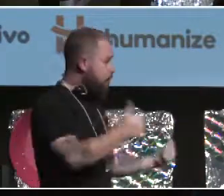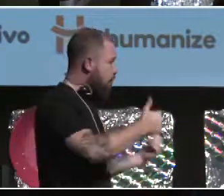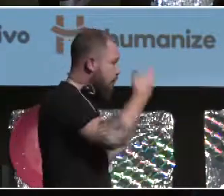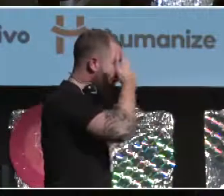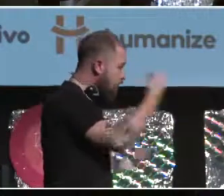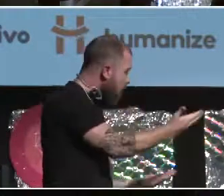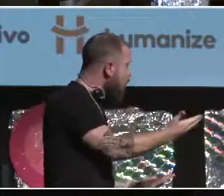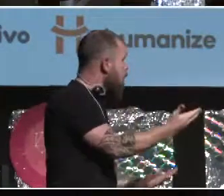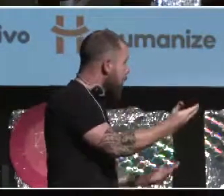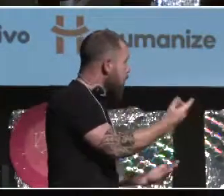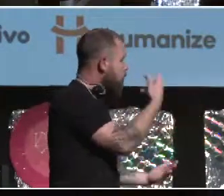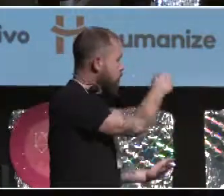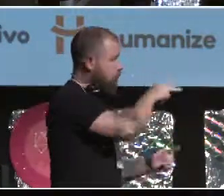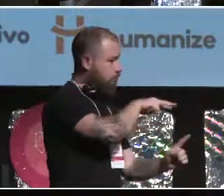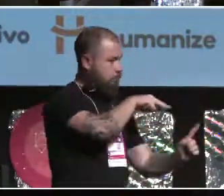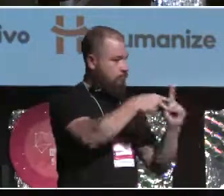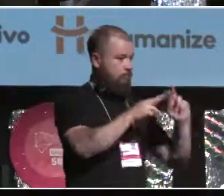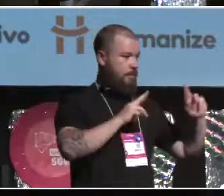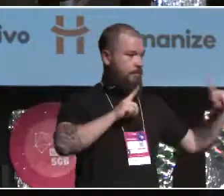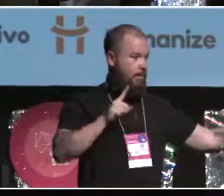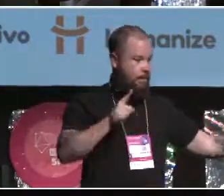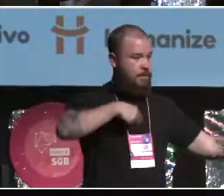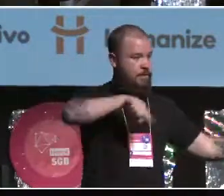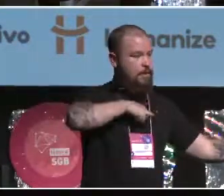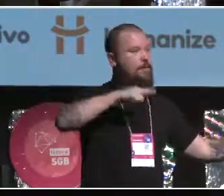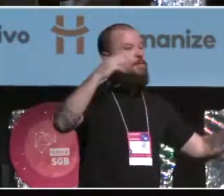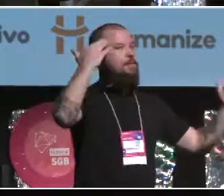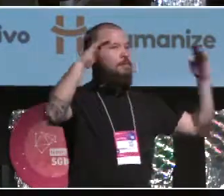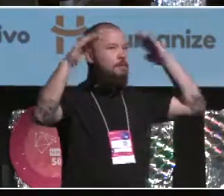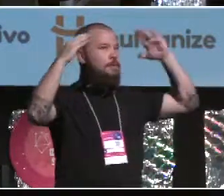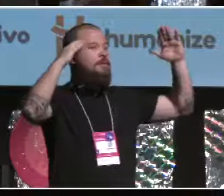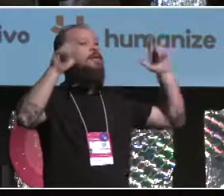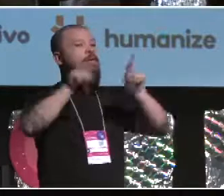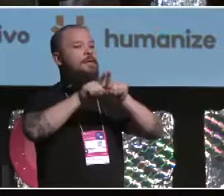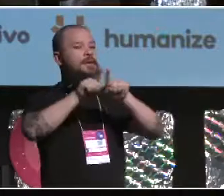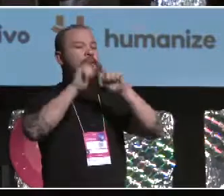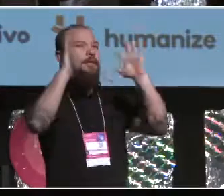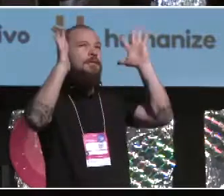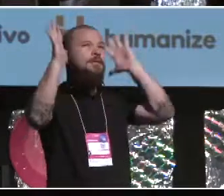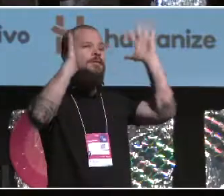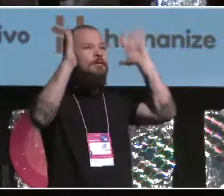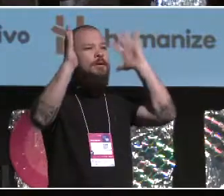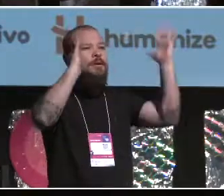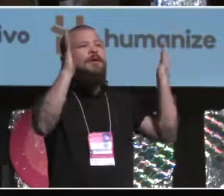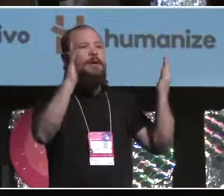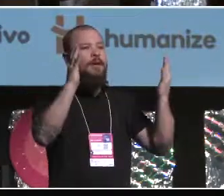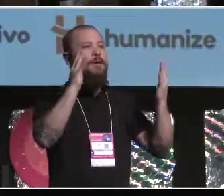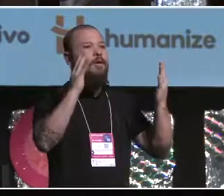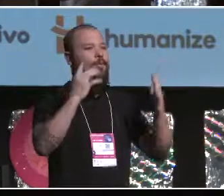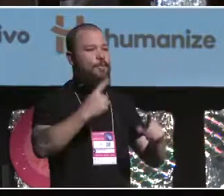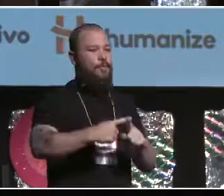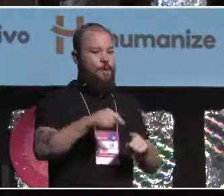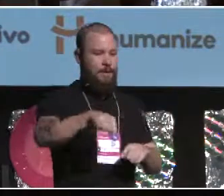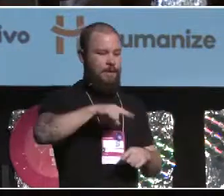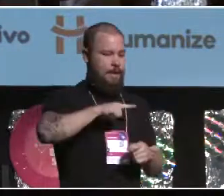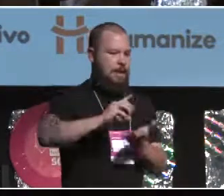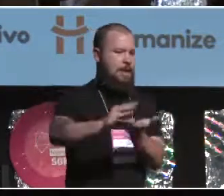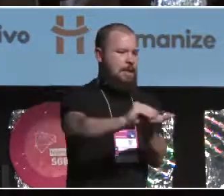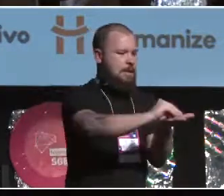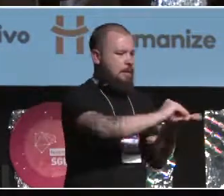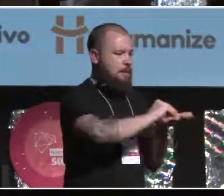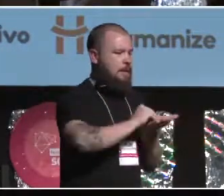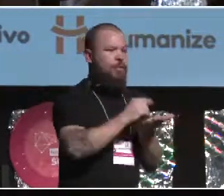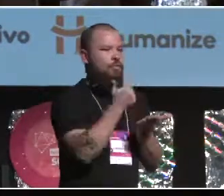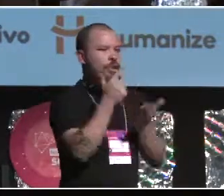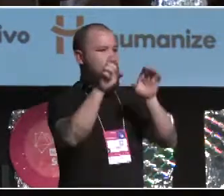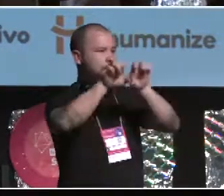de trazer até uma outra perspectiva também, para a gente refletir sobre também esse mundo dos dados não estruturados